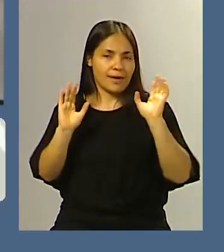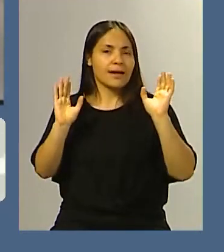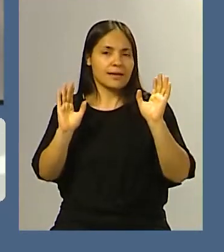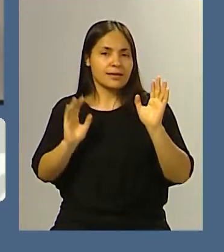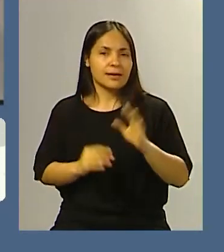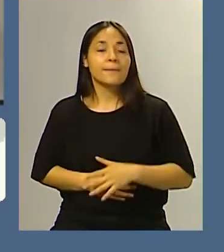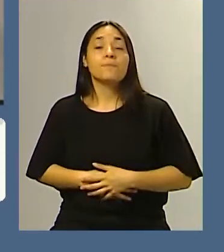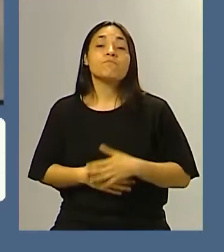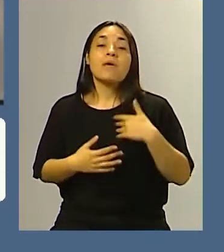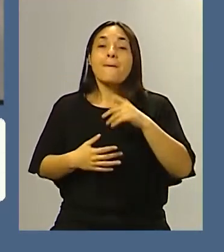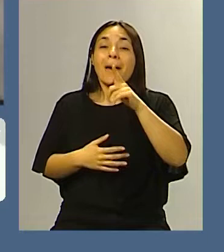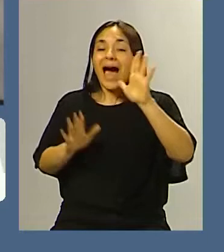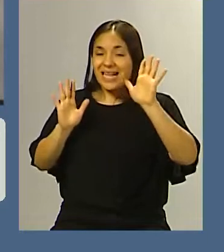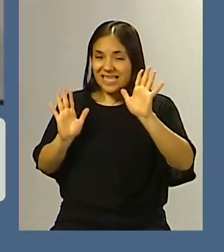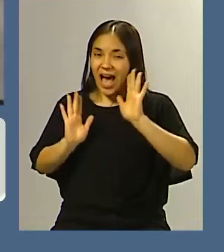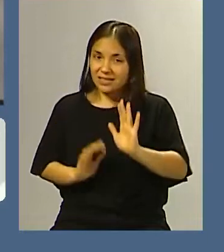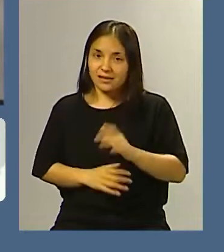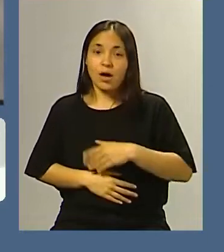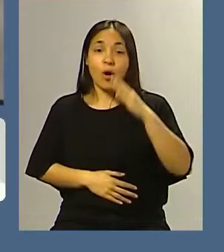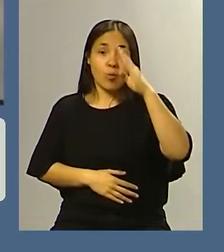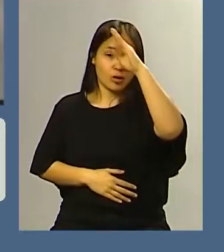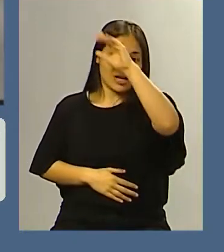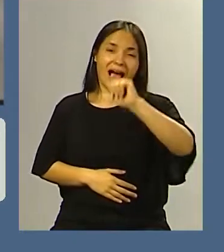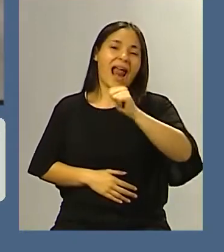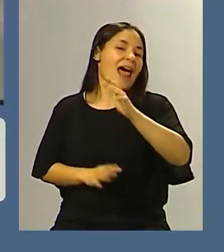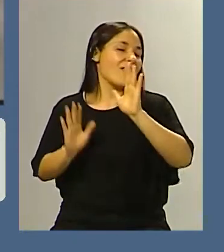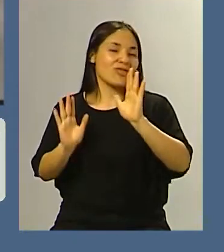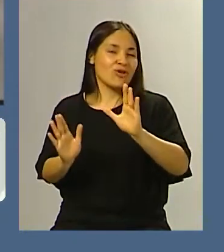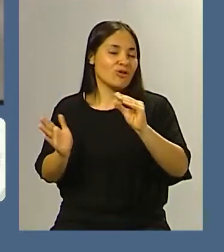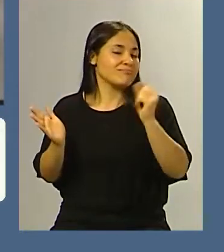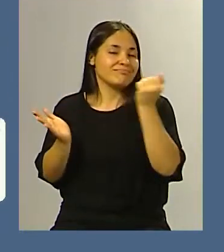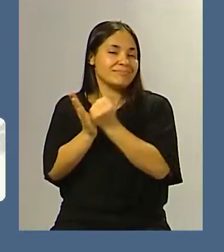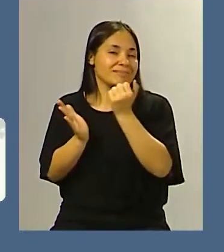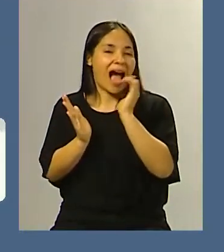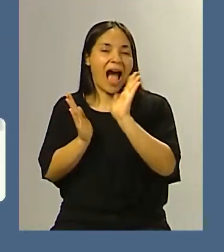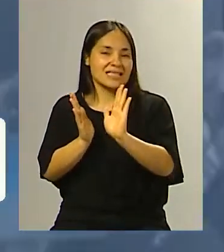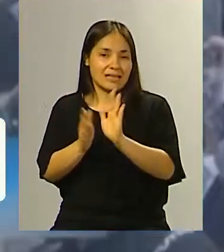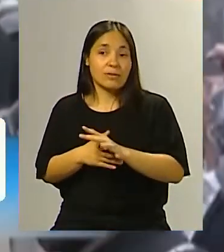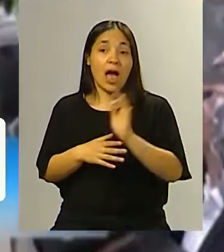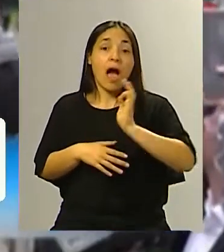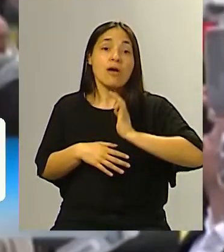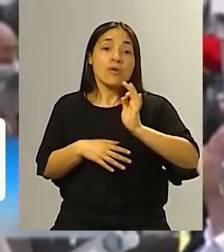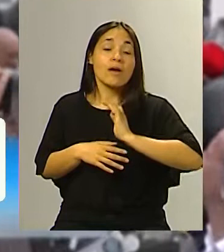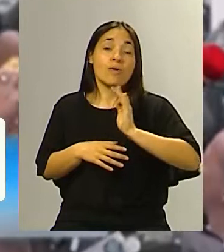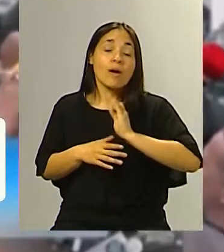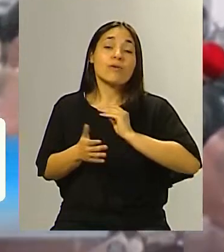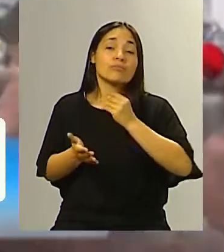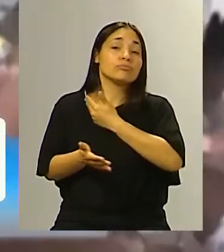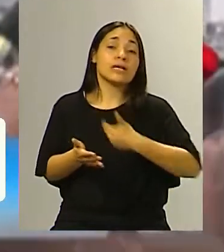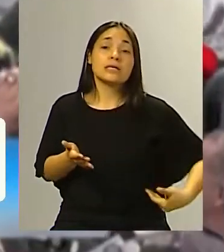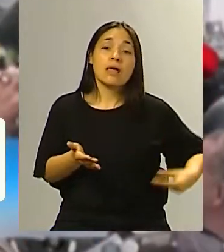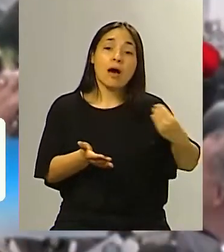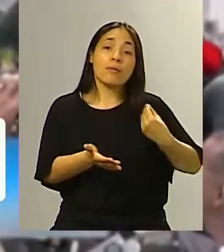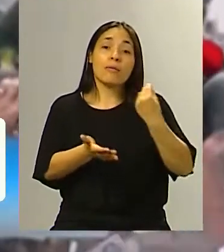pero me parece que es así. Bolsonaro es un gran ganador en esto porque la verdad, después de los años de presidencia que tuvo, llegar a